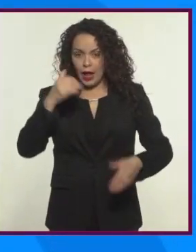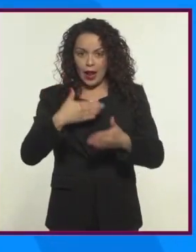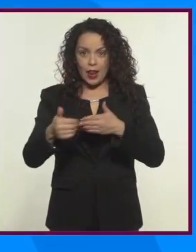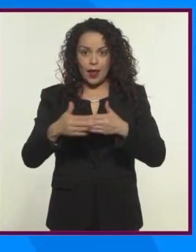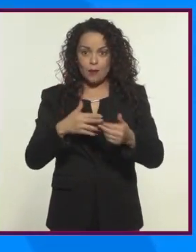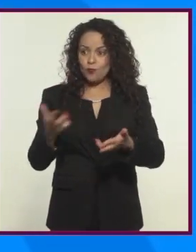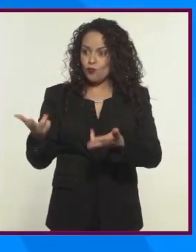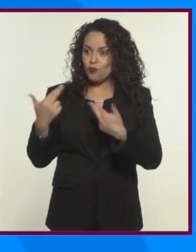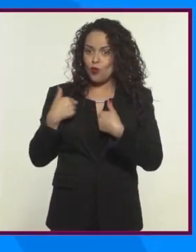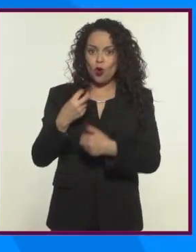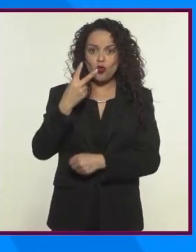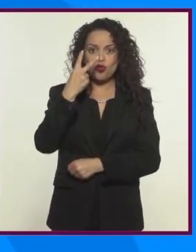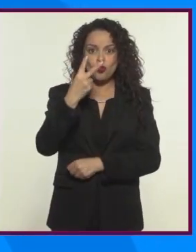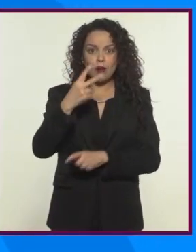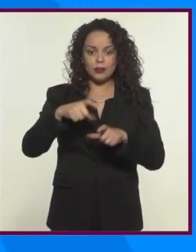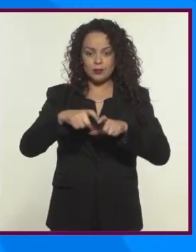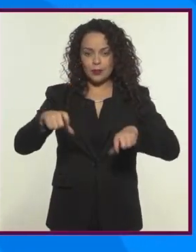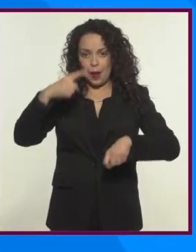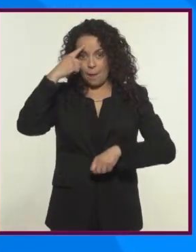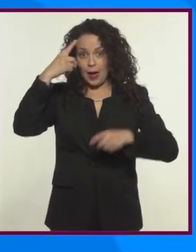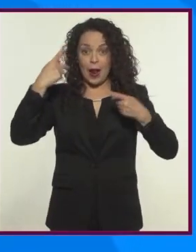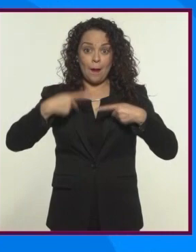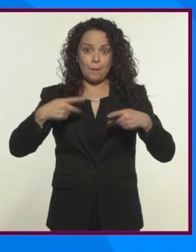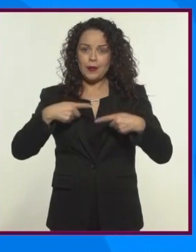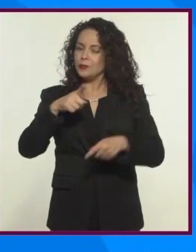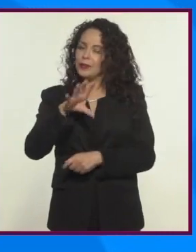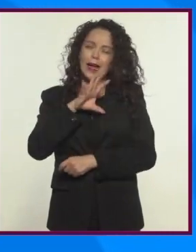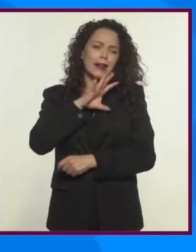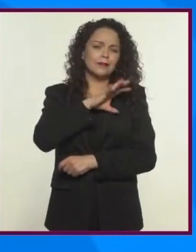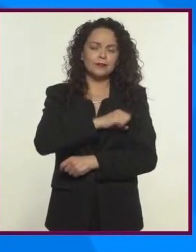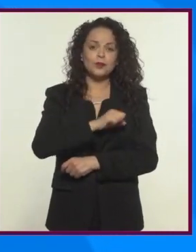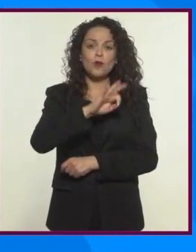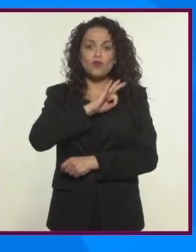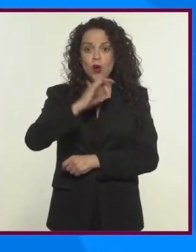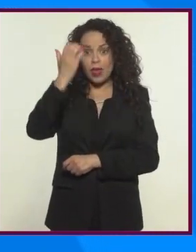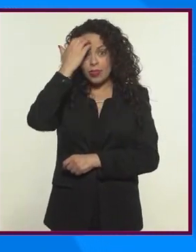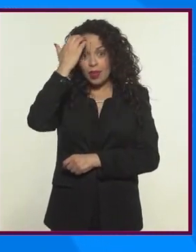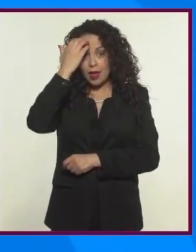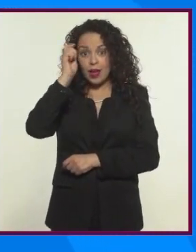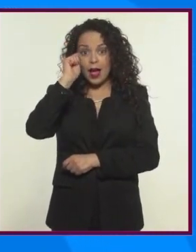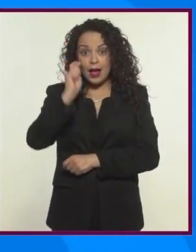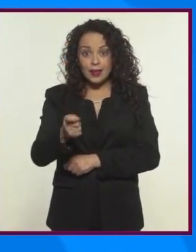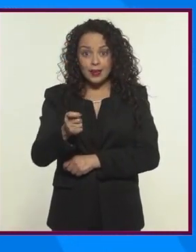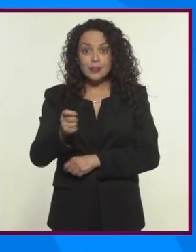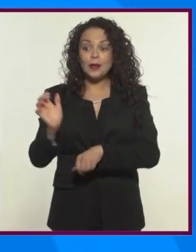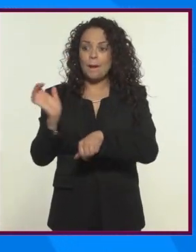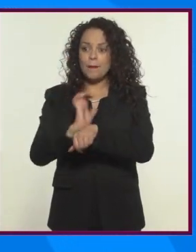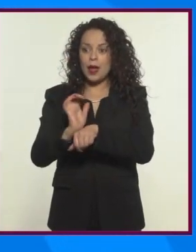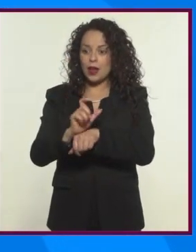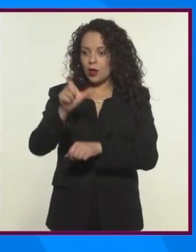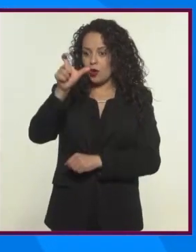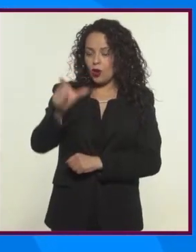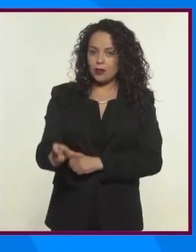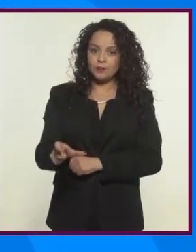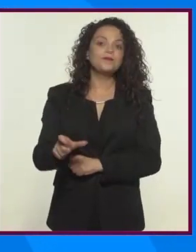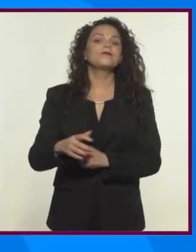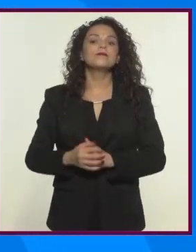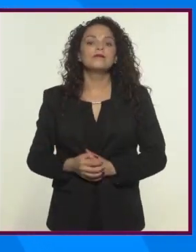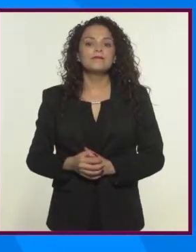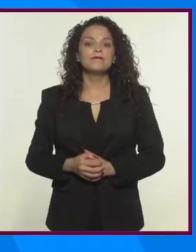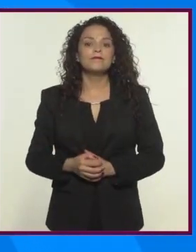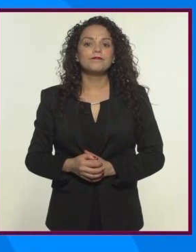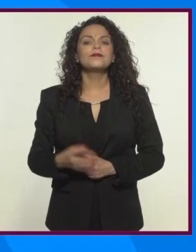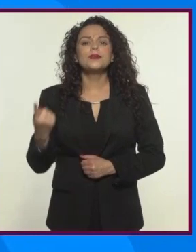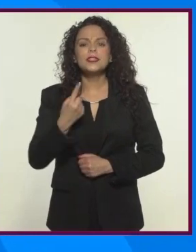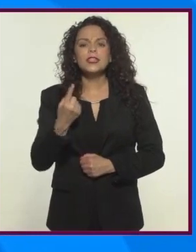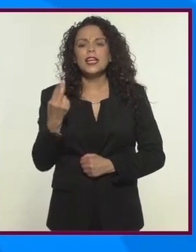superhéroes de moda nos regaló 2 pases para 2 afortunados fans que podrán conocer a los protagonistas de las siguientes películas. Y la